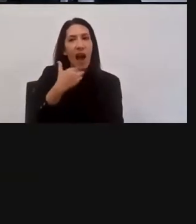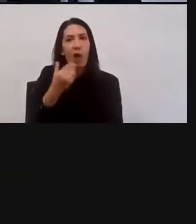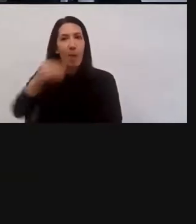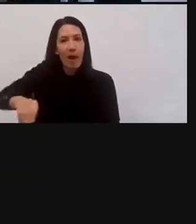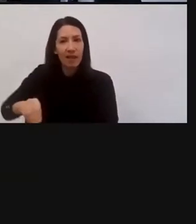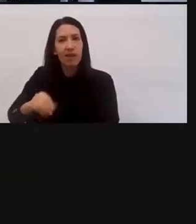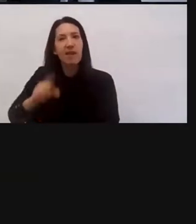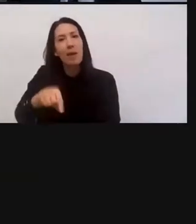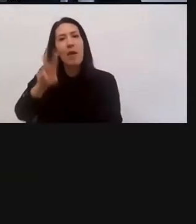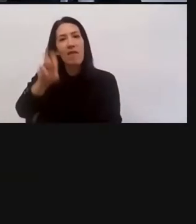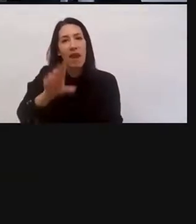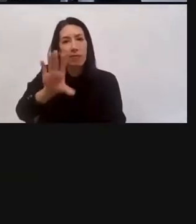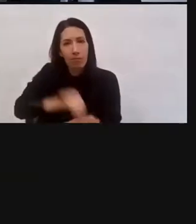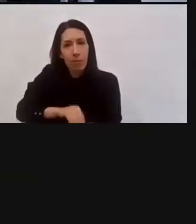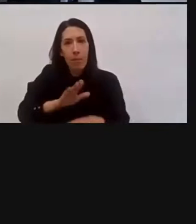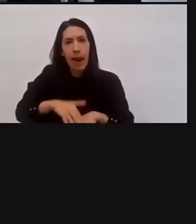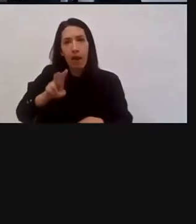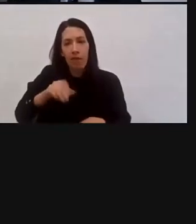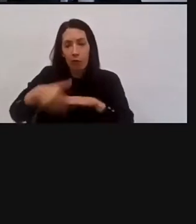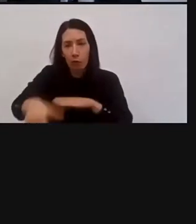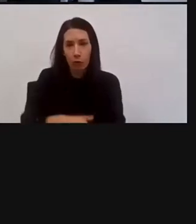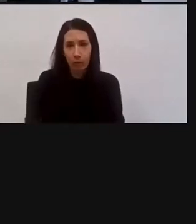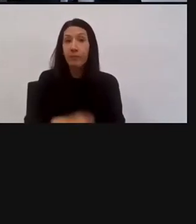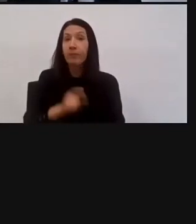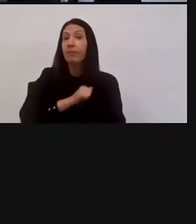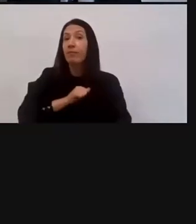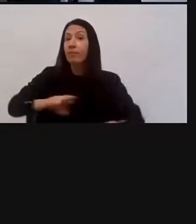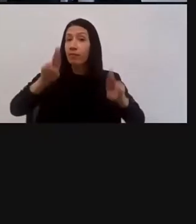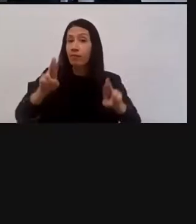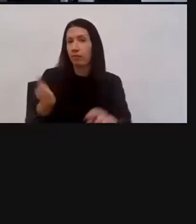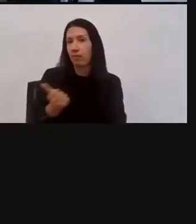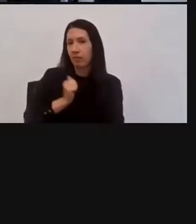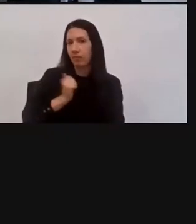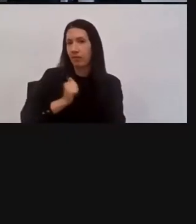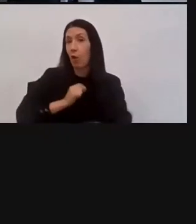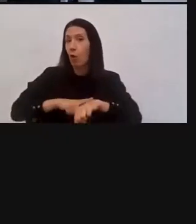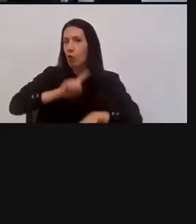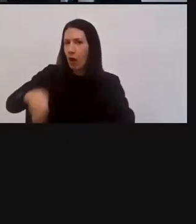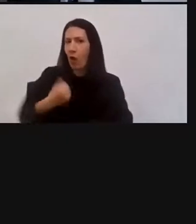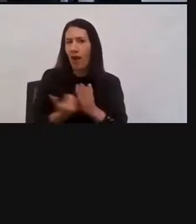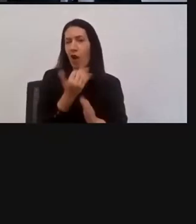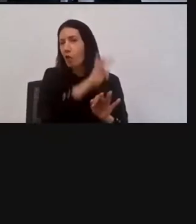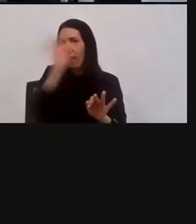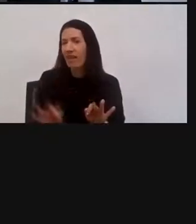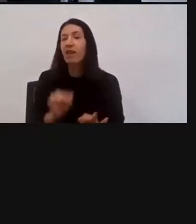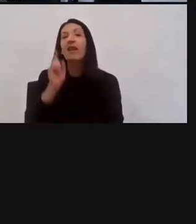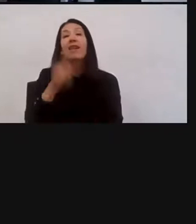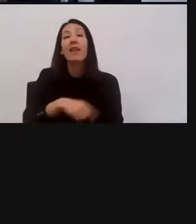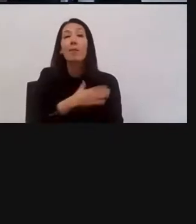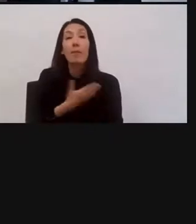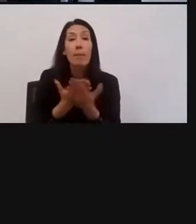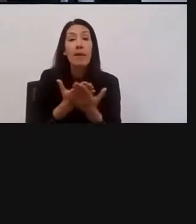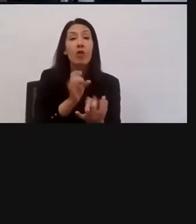también de utilidad, ¿no? Os deseo una provechosa jornada, una provechosa hora, y también que trasladéis a través del chat